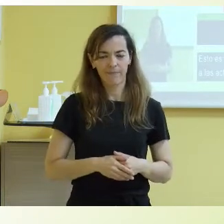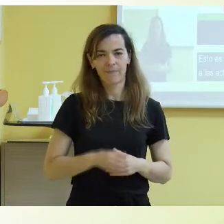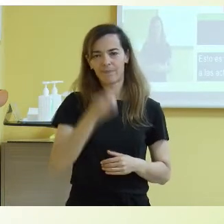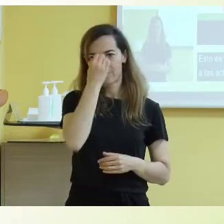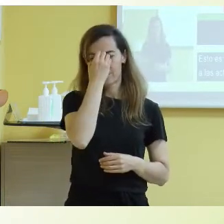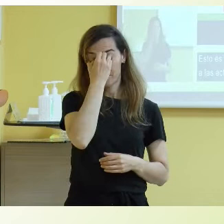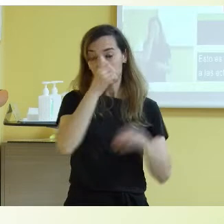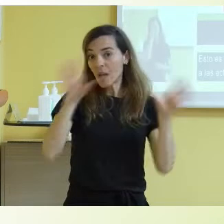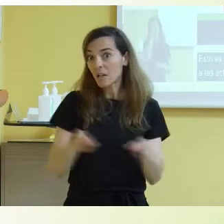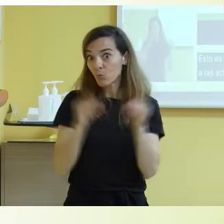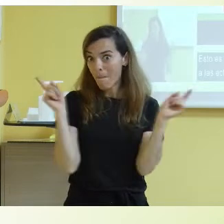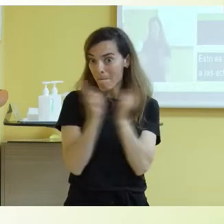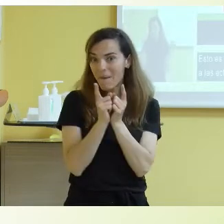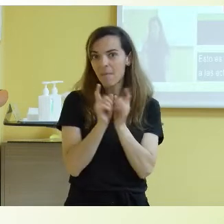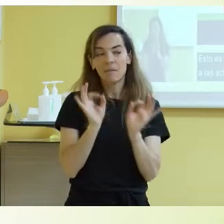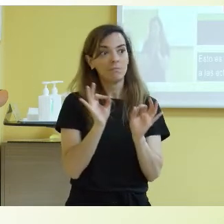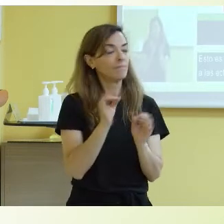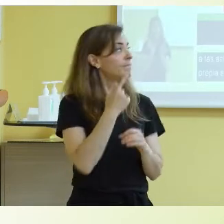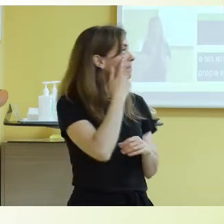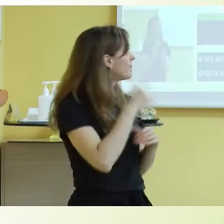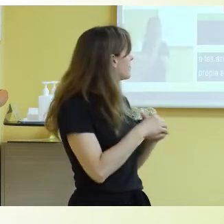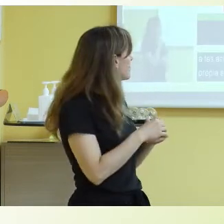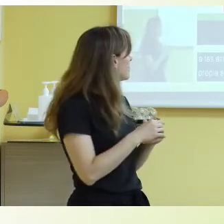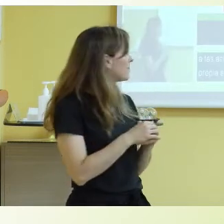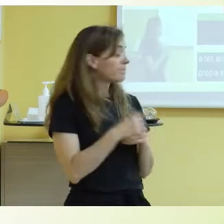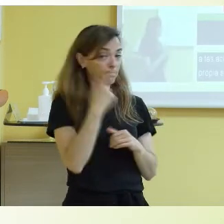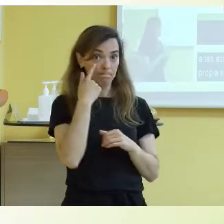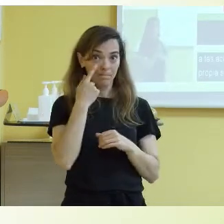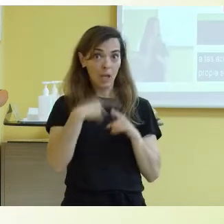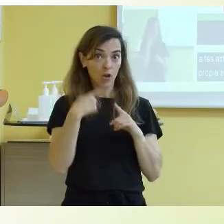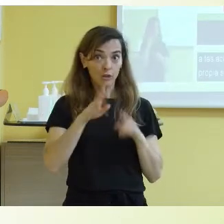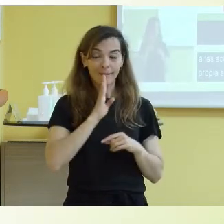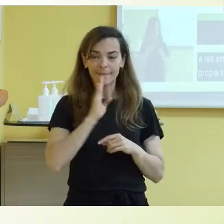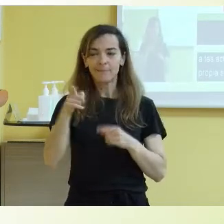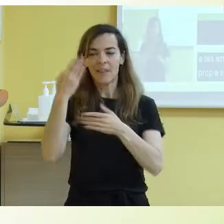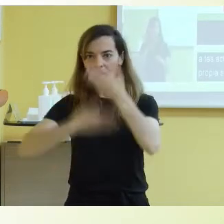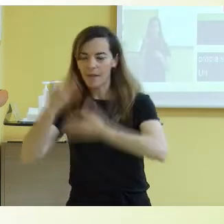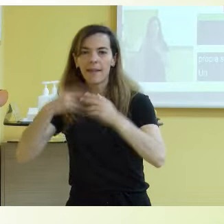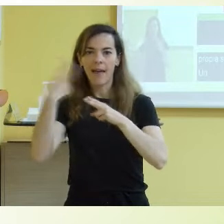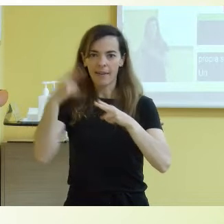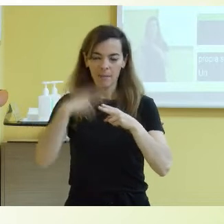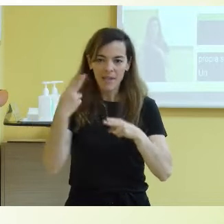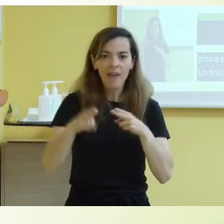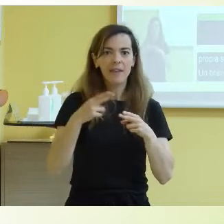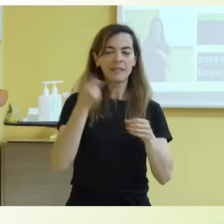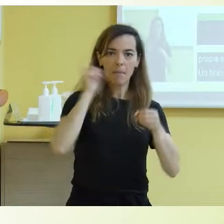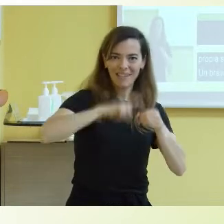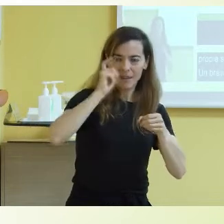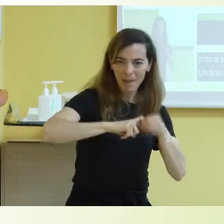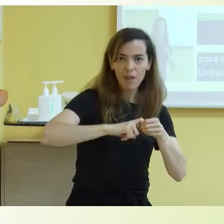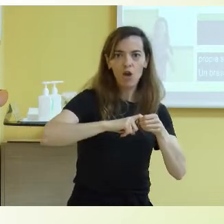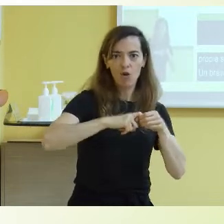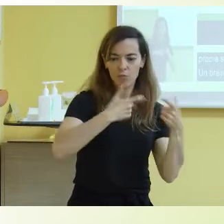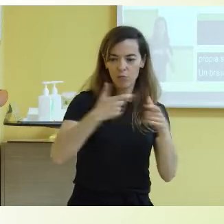Un breve resumen de lo que es la CIP. Sabéis que aúna estas cosas que hemos dicho, de eficiencias, actividades y participación, que se divide luego